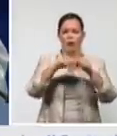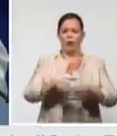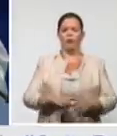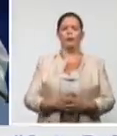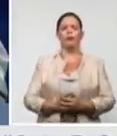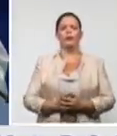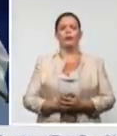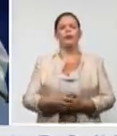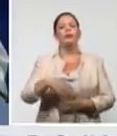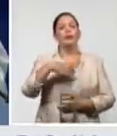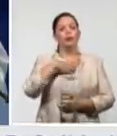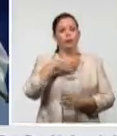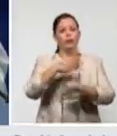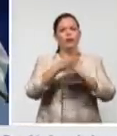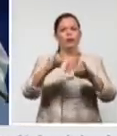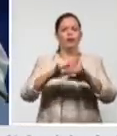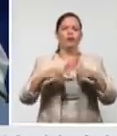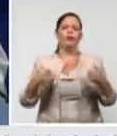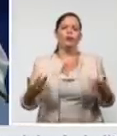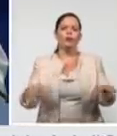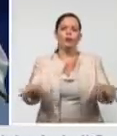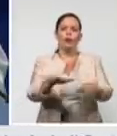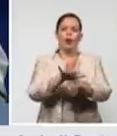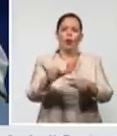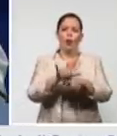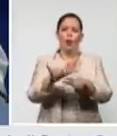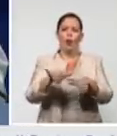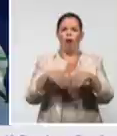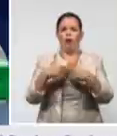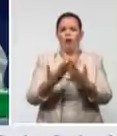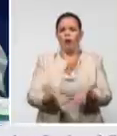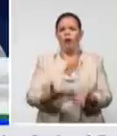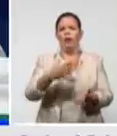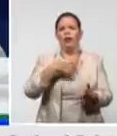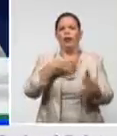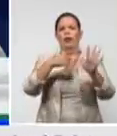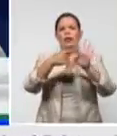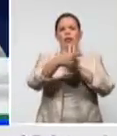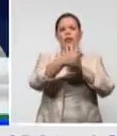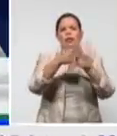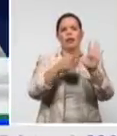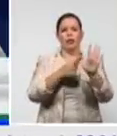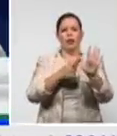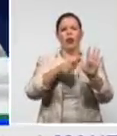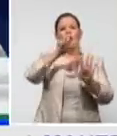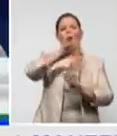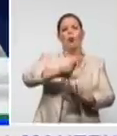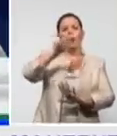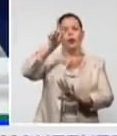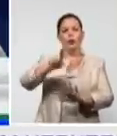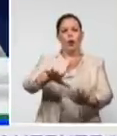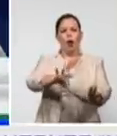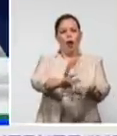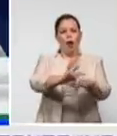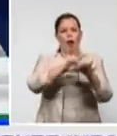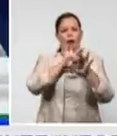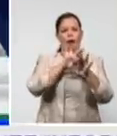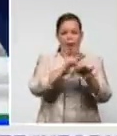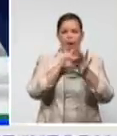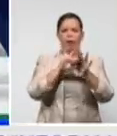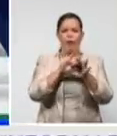Tenemos que informar la presencia de 5 casos críticos en el día de